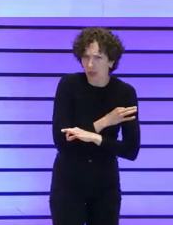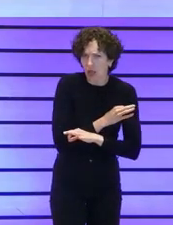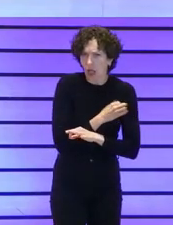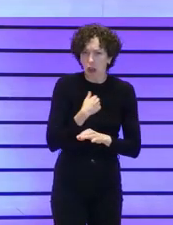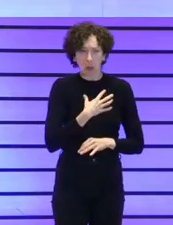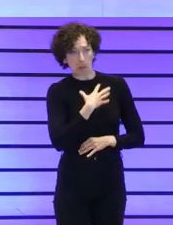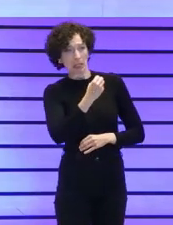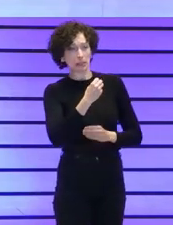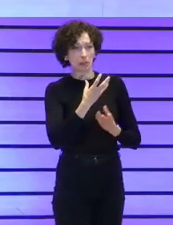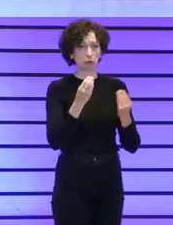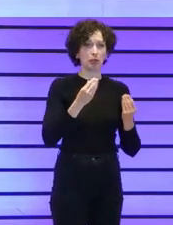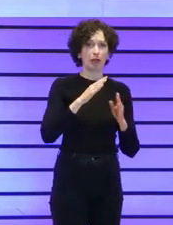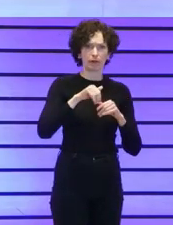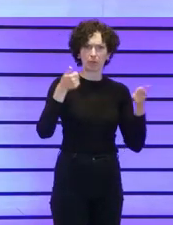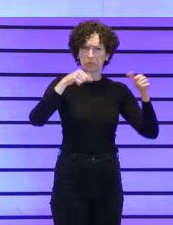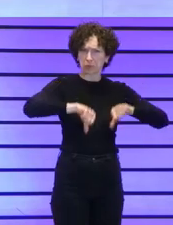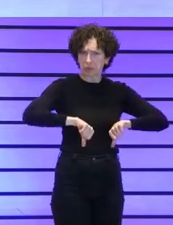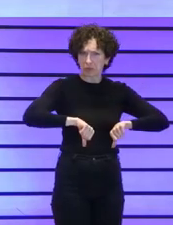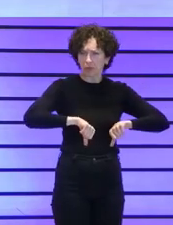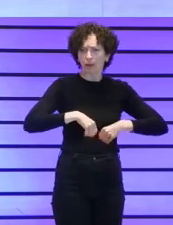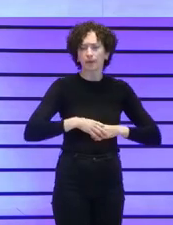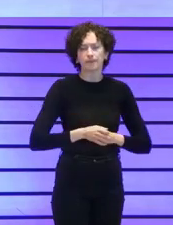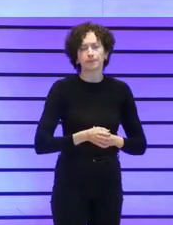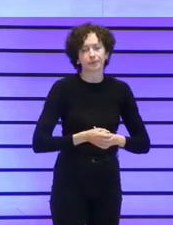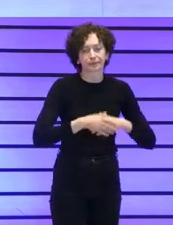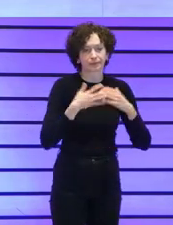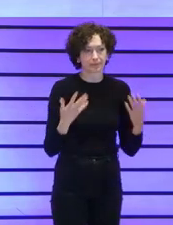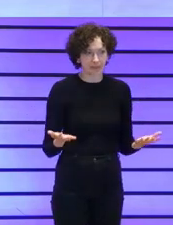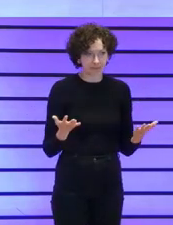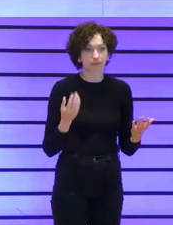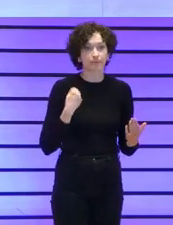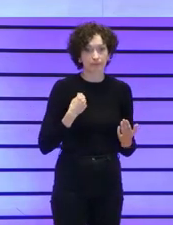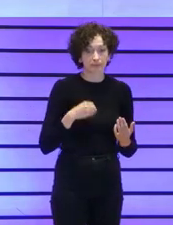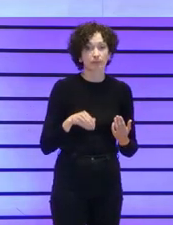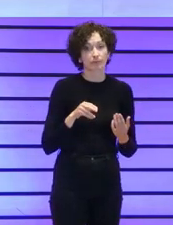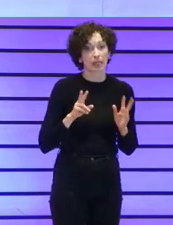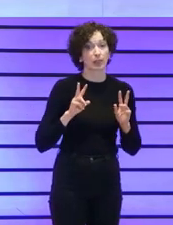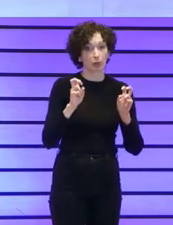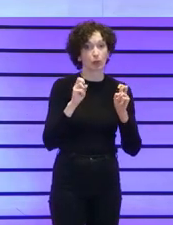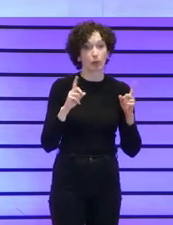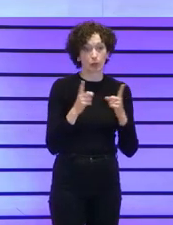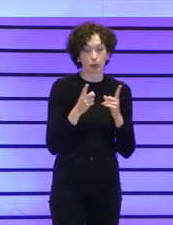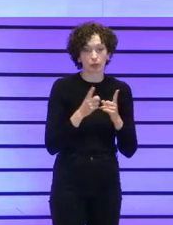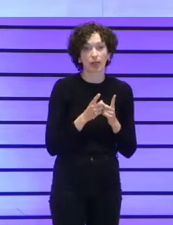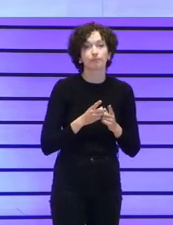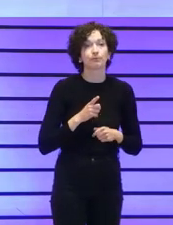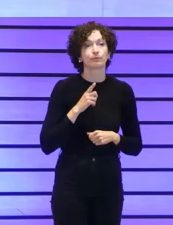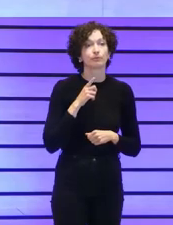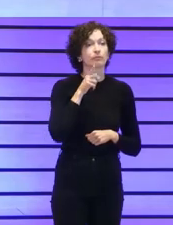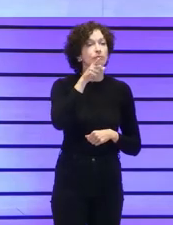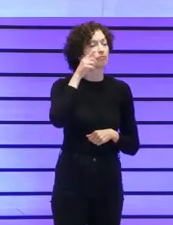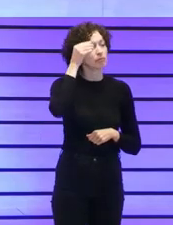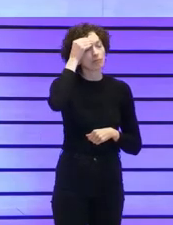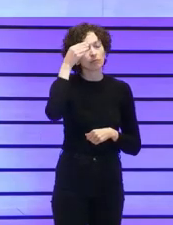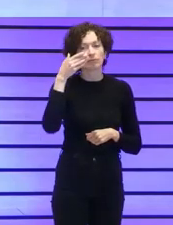valientes? Bueno, pues Marta, o sea, con este pequeño preámbulo, ¿tú qué reflexiones crees que